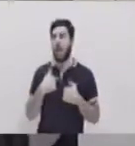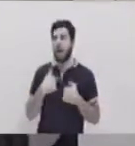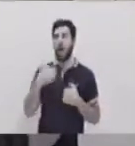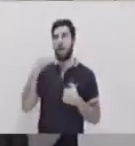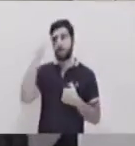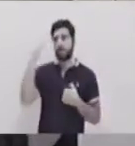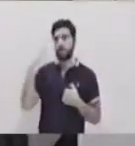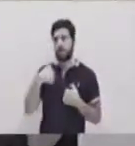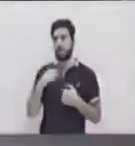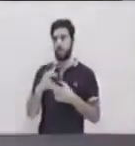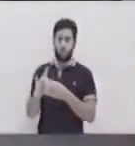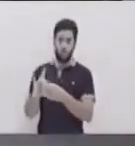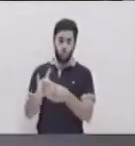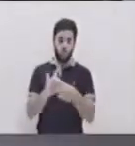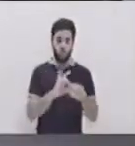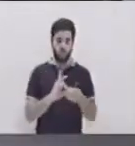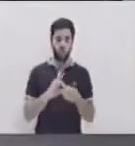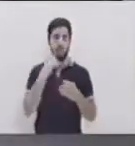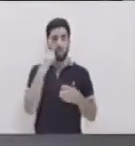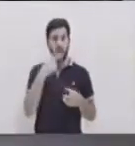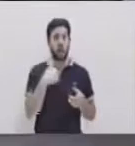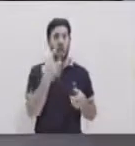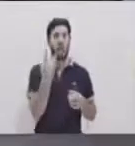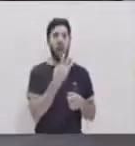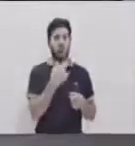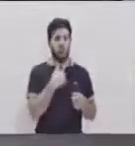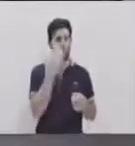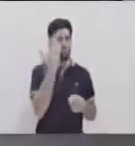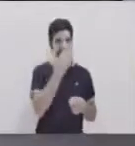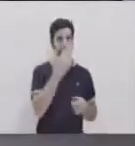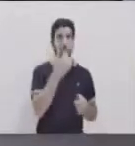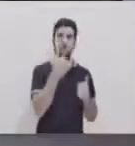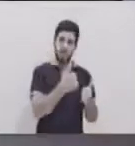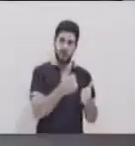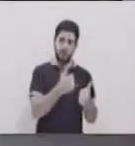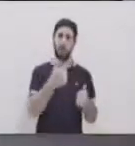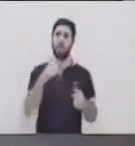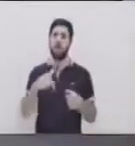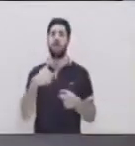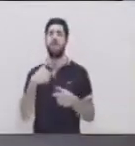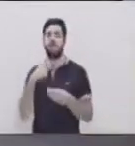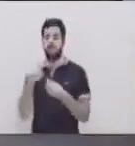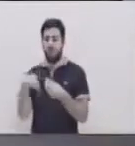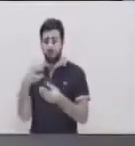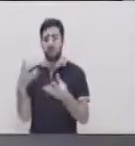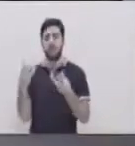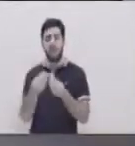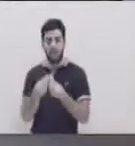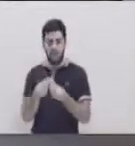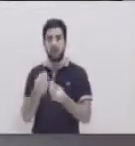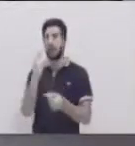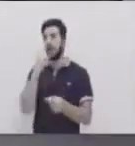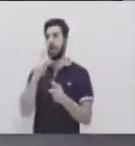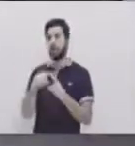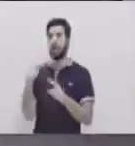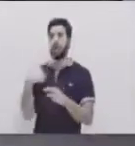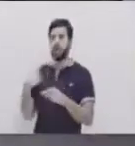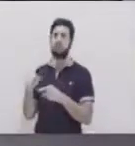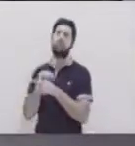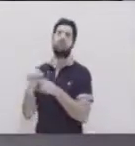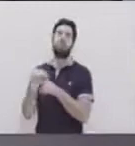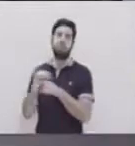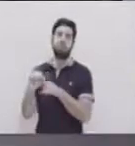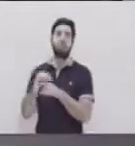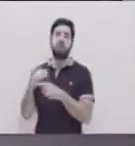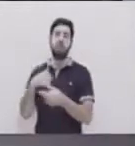supe cómo organizarme tanto en la universidad, ¿verdad? Mis estudios, pasar tiempo con mi familia y